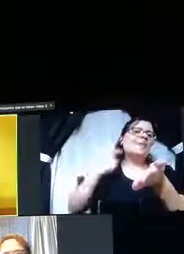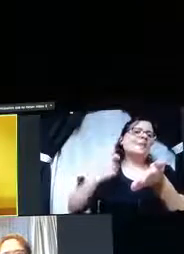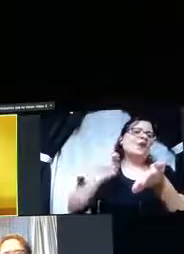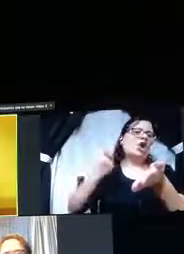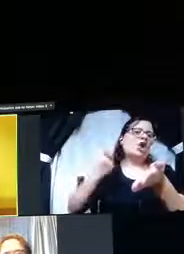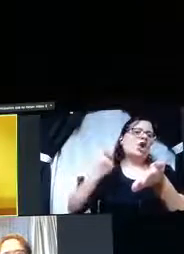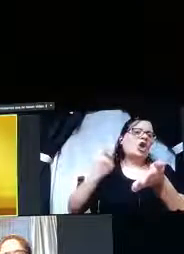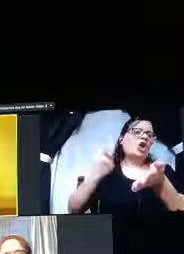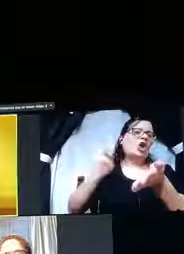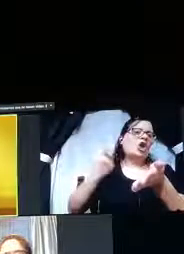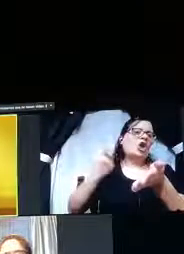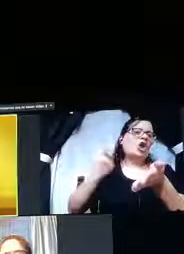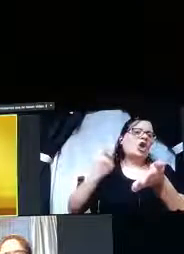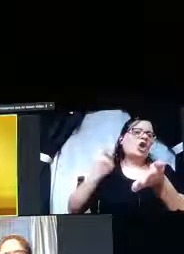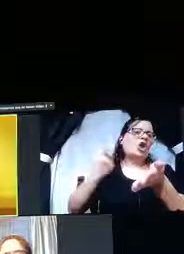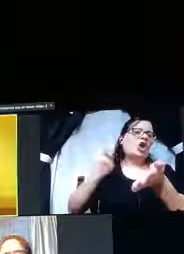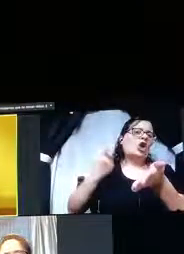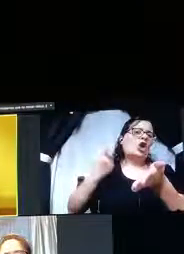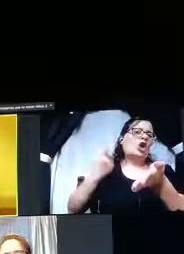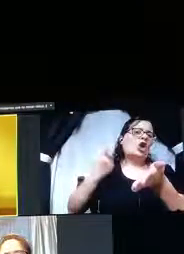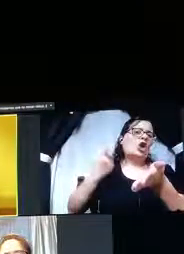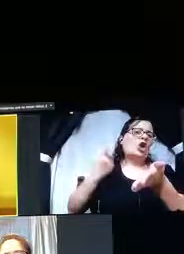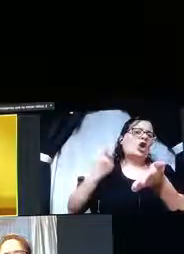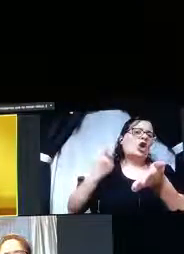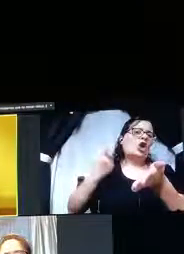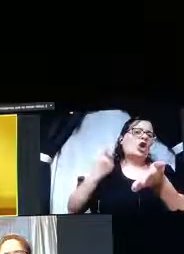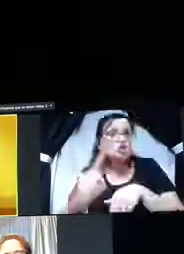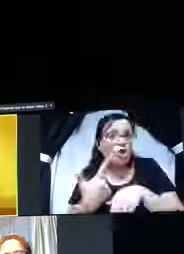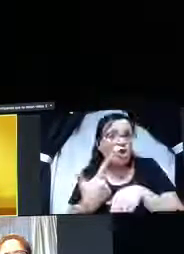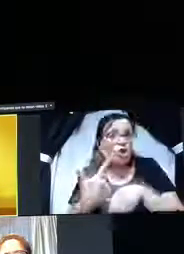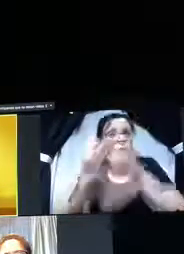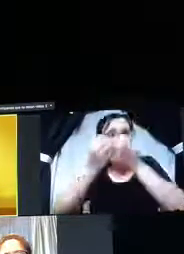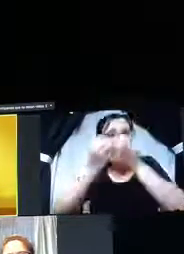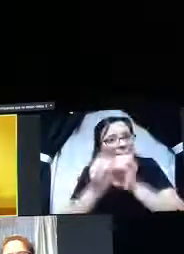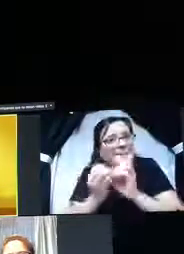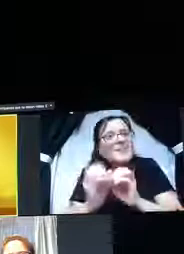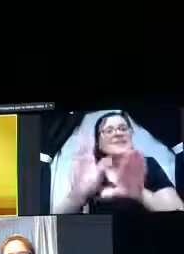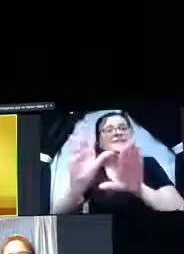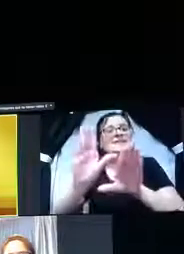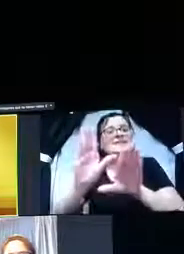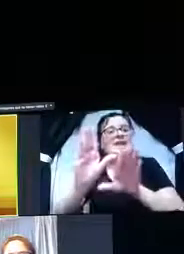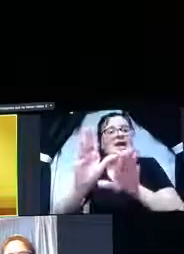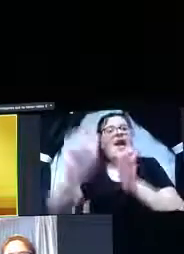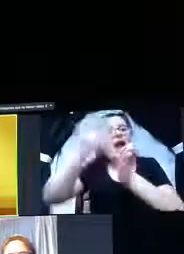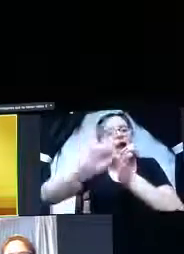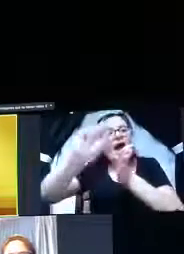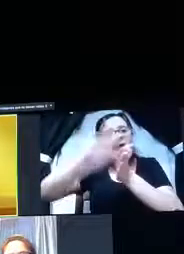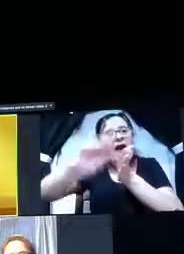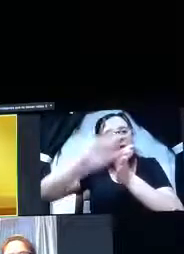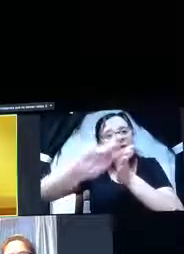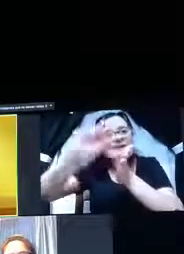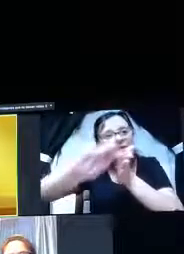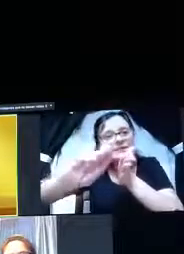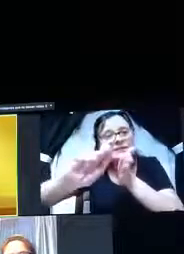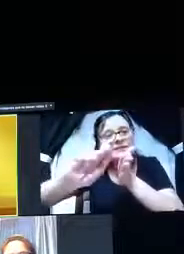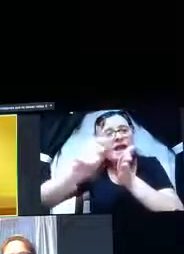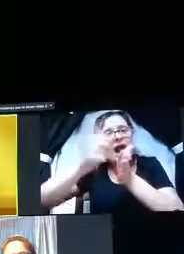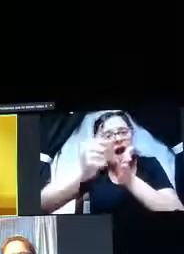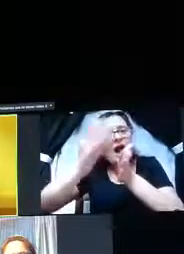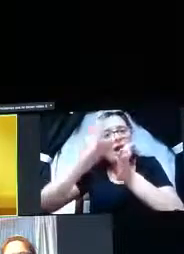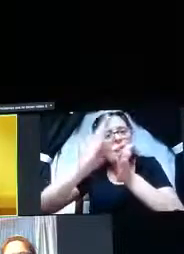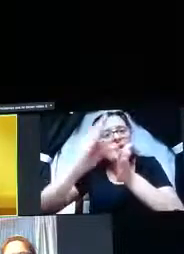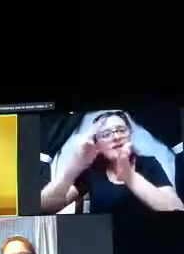¿sí? Cuando inicia la alfabetización, recién está adquiriendo las primeras